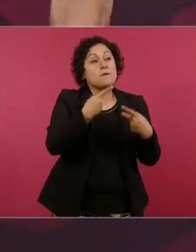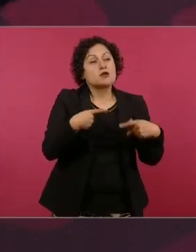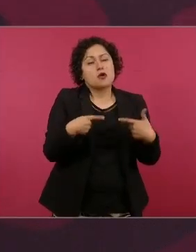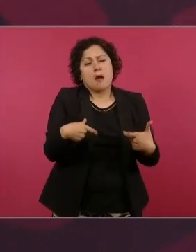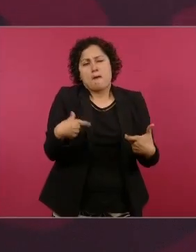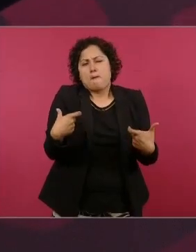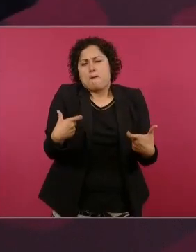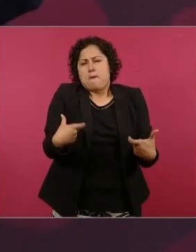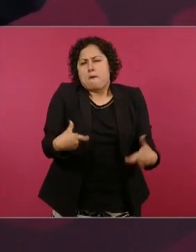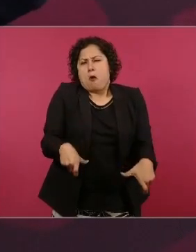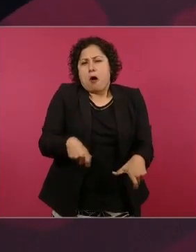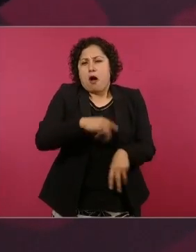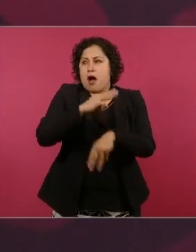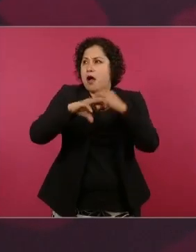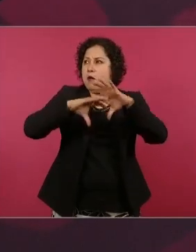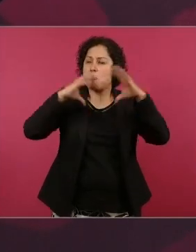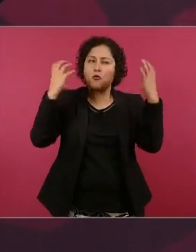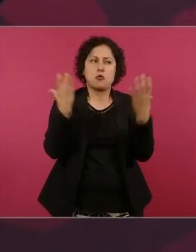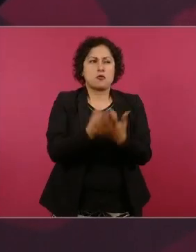cuando